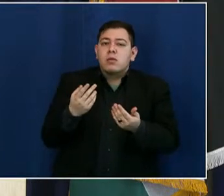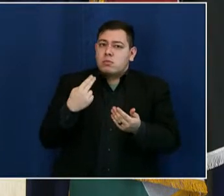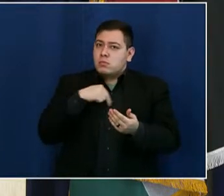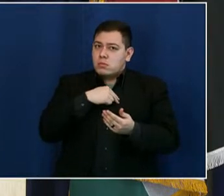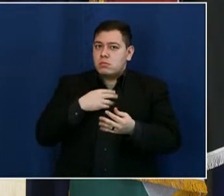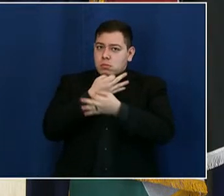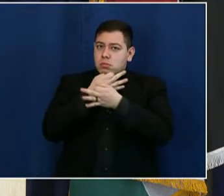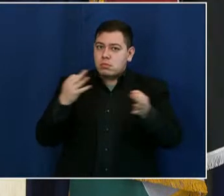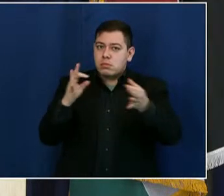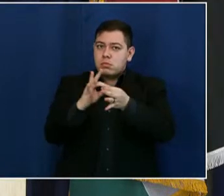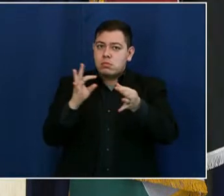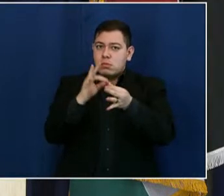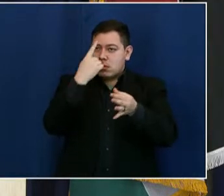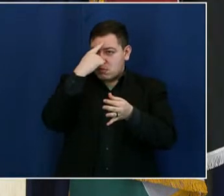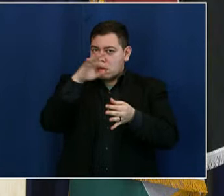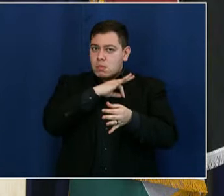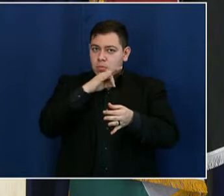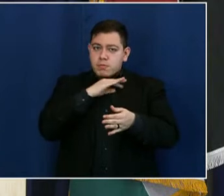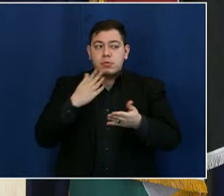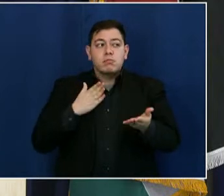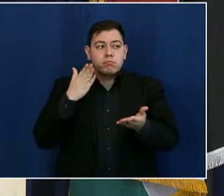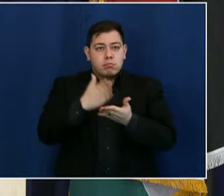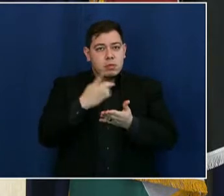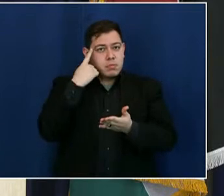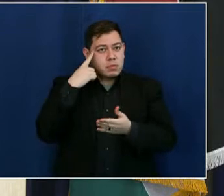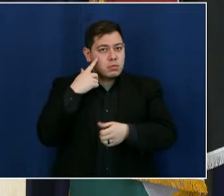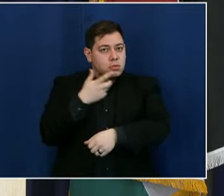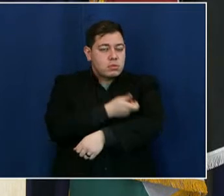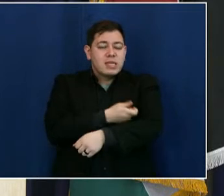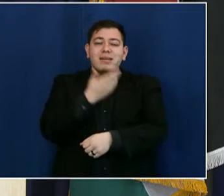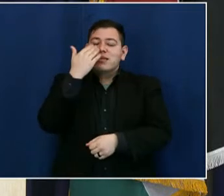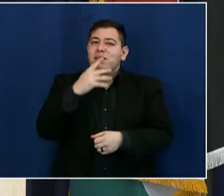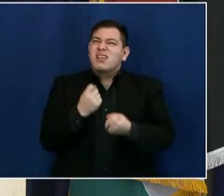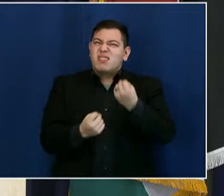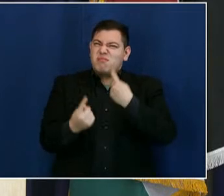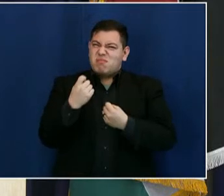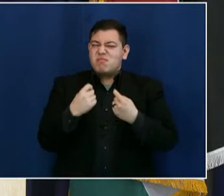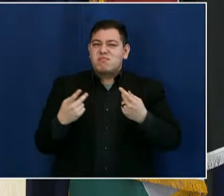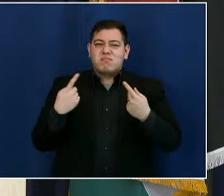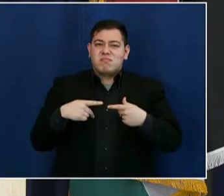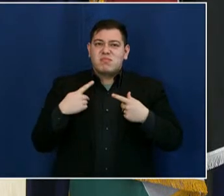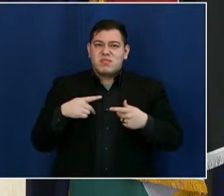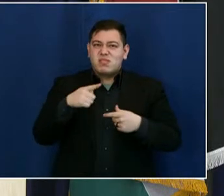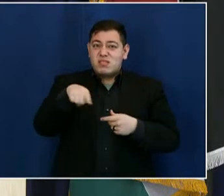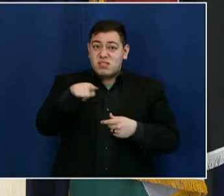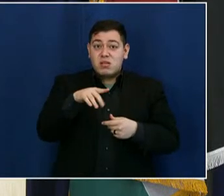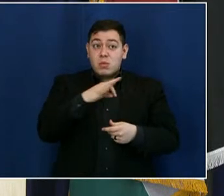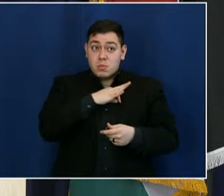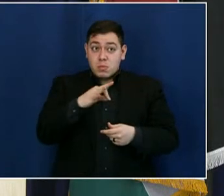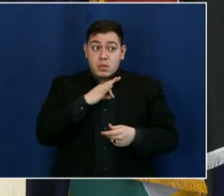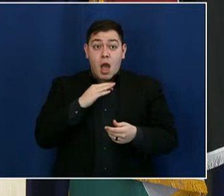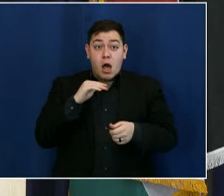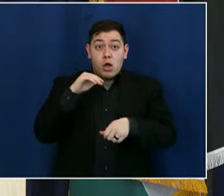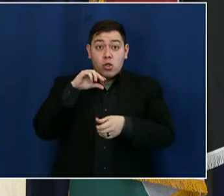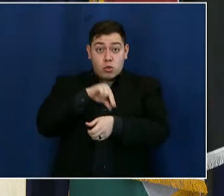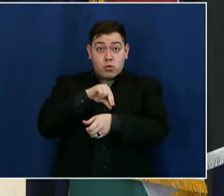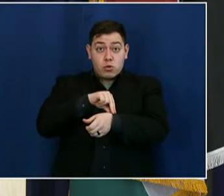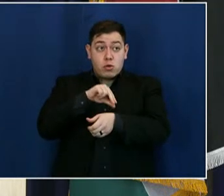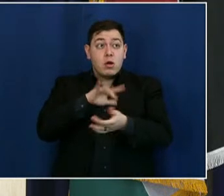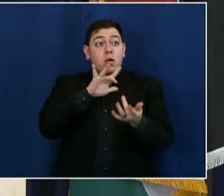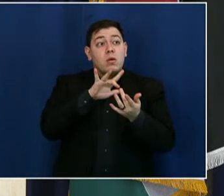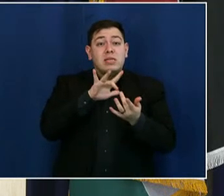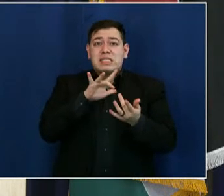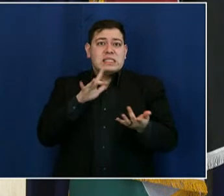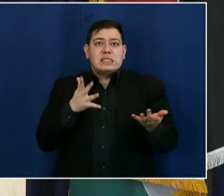a sus vacunas. Como pueden saber las personas, muchos no tienen acceso a sus médicos, entonces lo que estamos haciendo ahorita